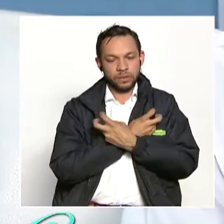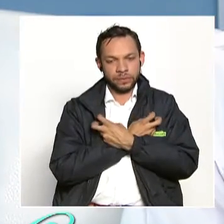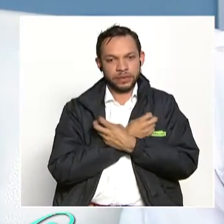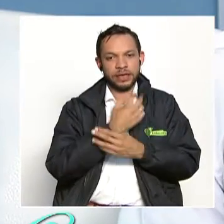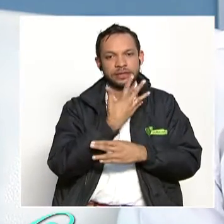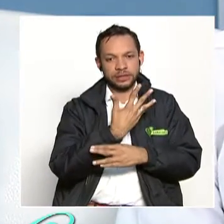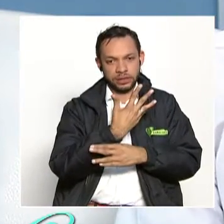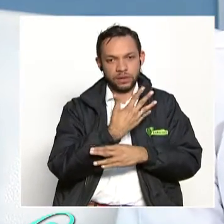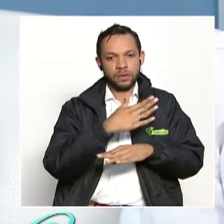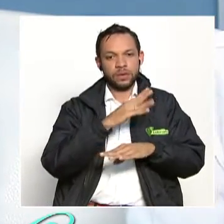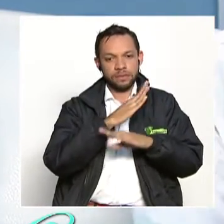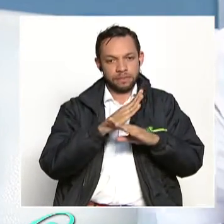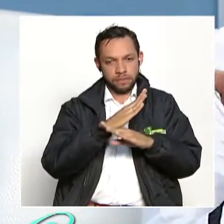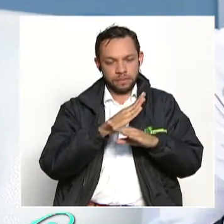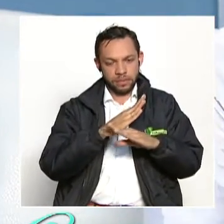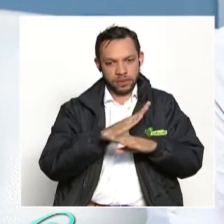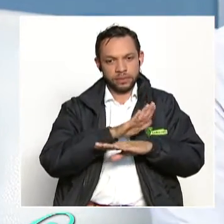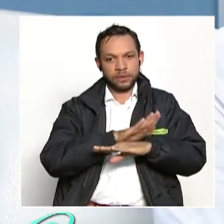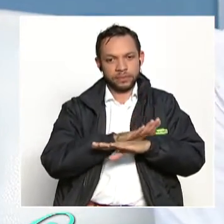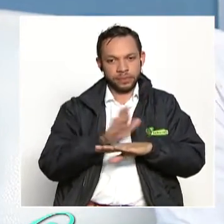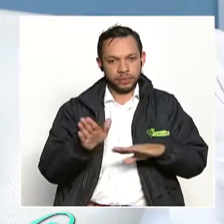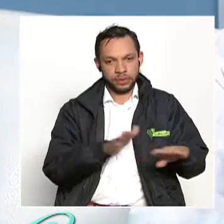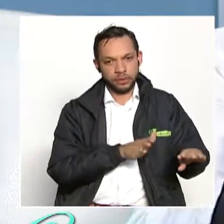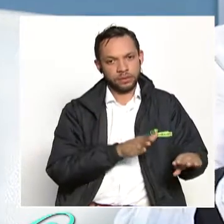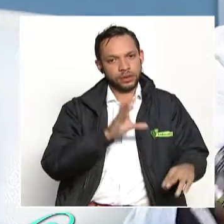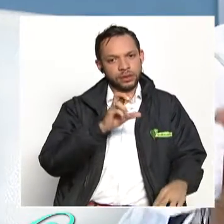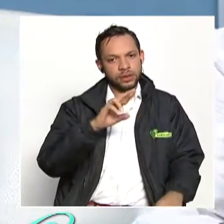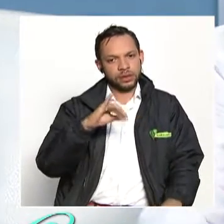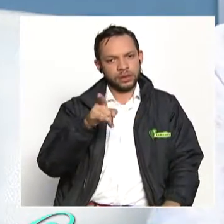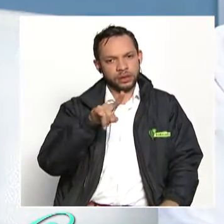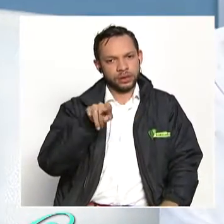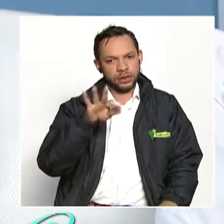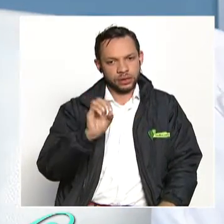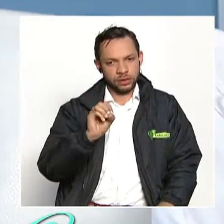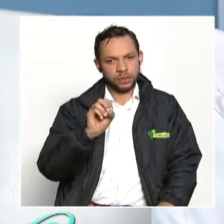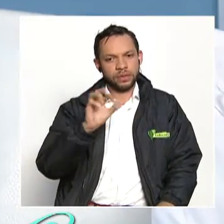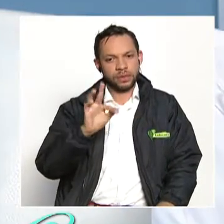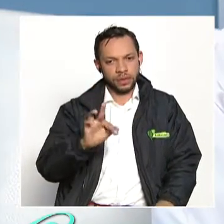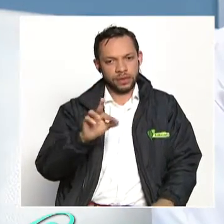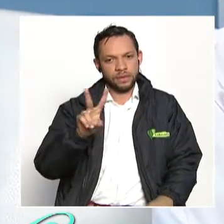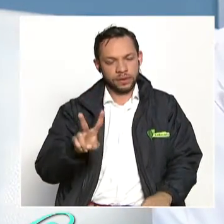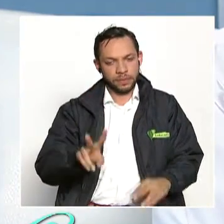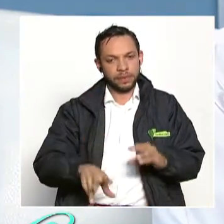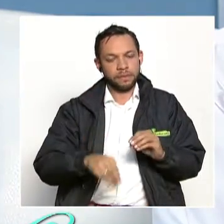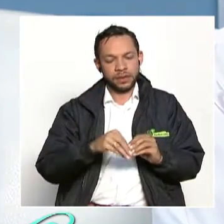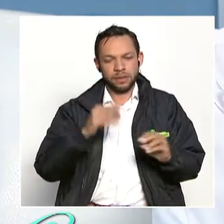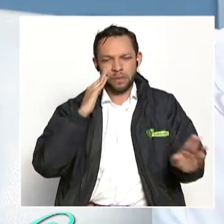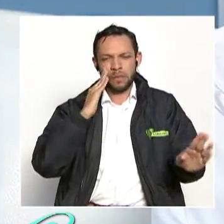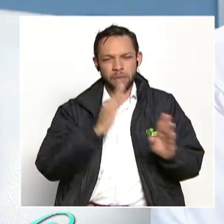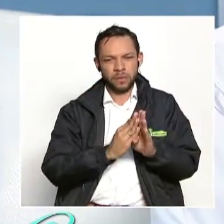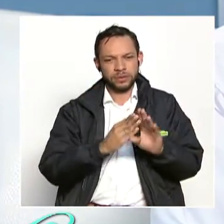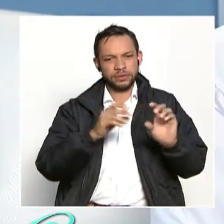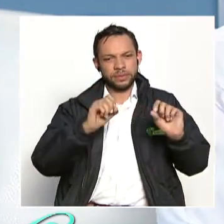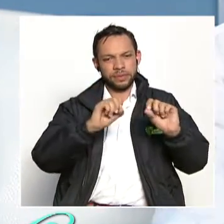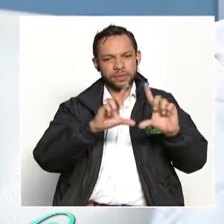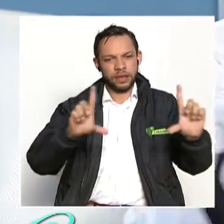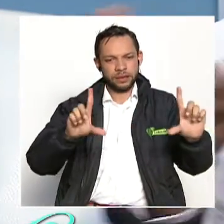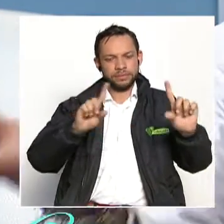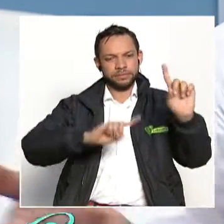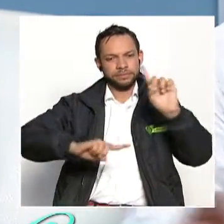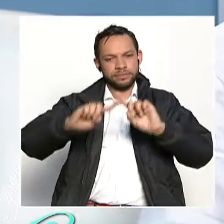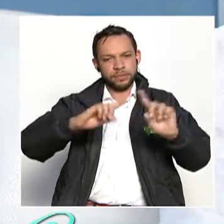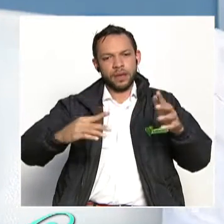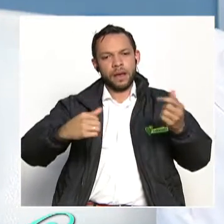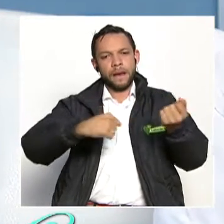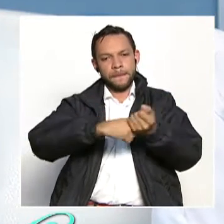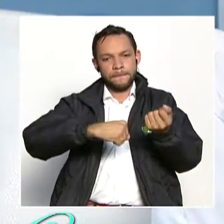las 6:30. En Cristo TV también estamos y vamos a estar en más canales de televisión porque la finalidad nuestra es buscar ese